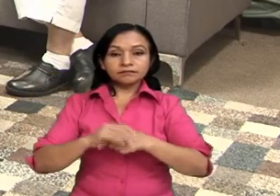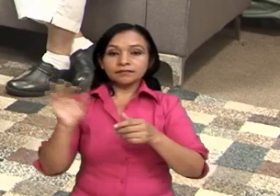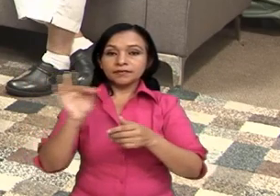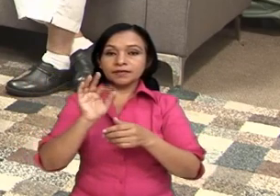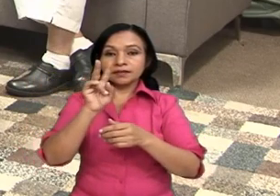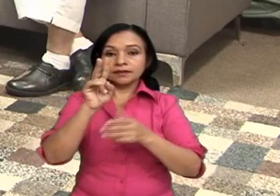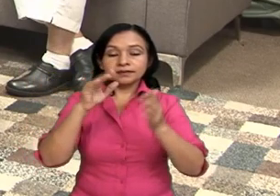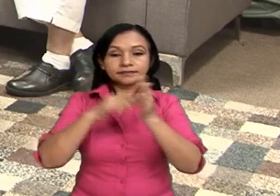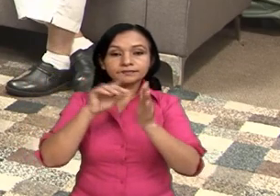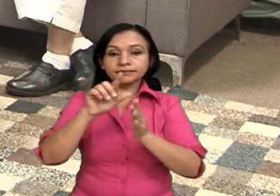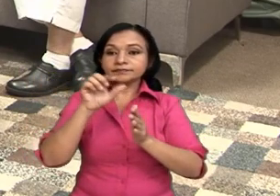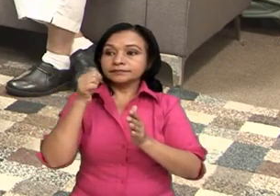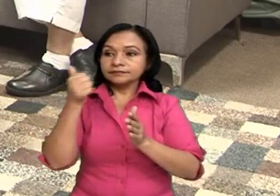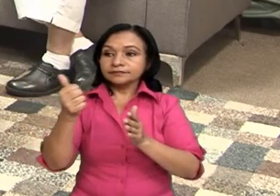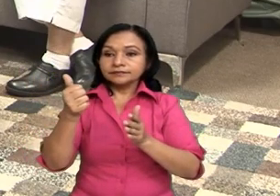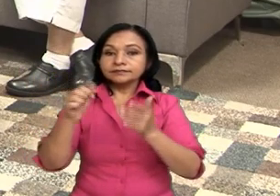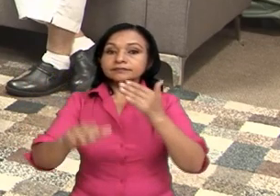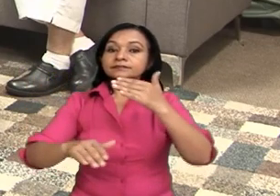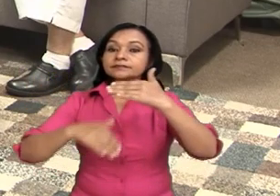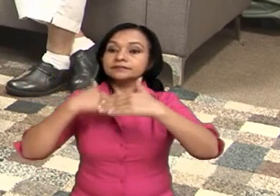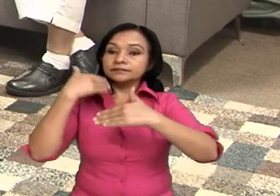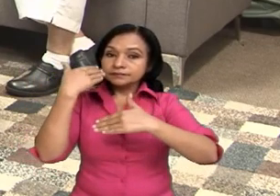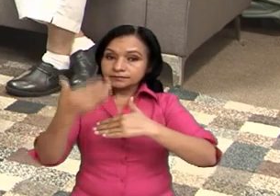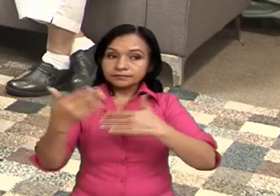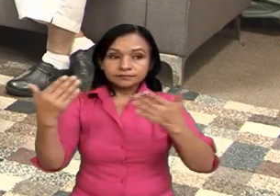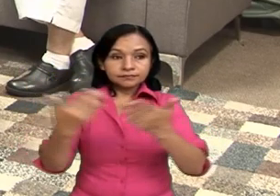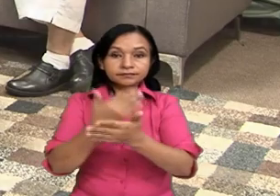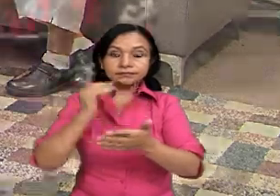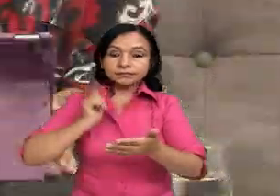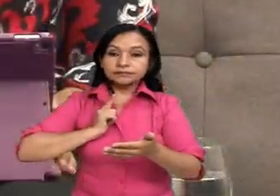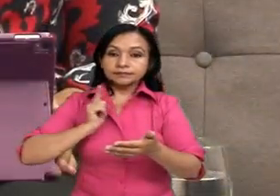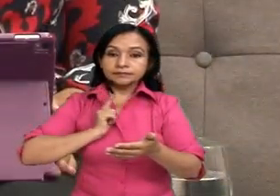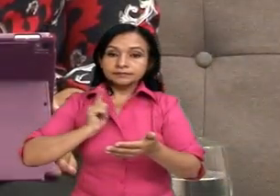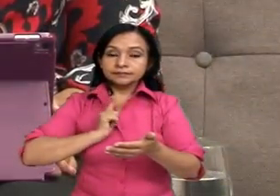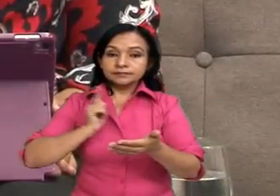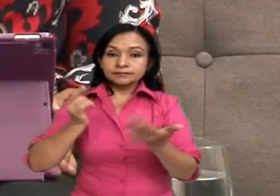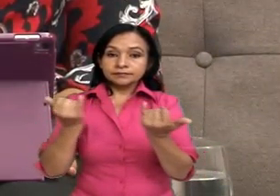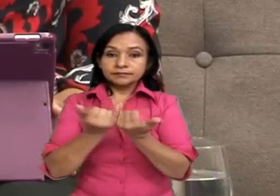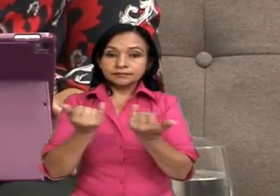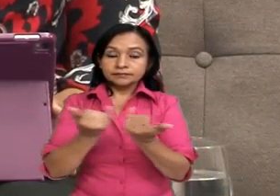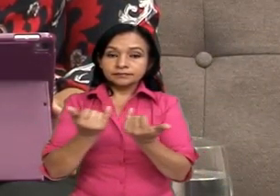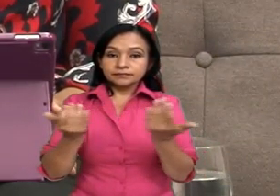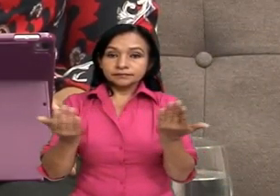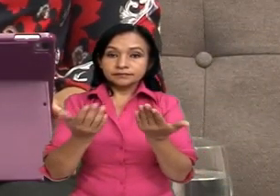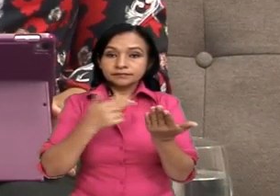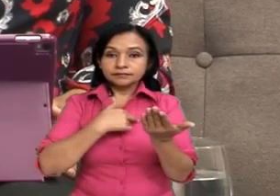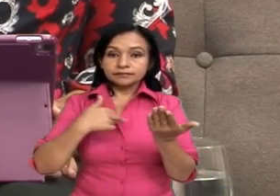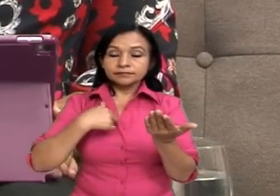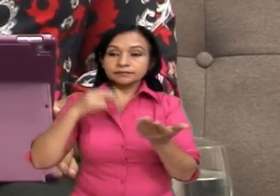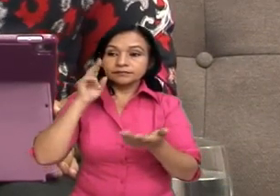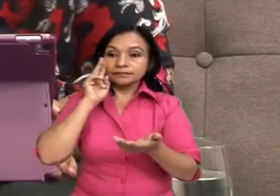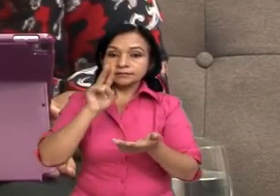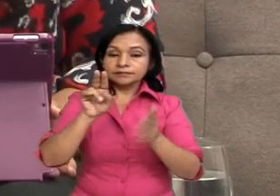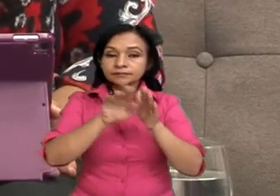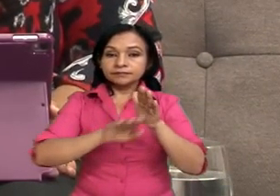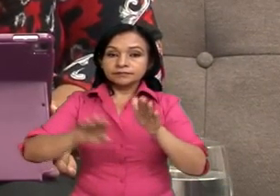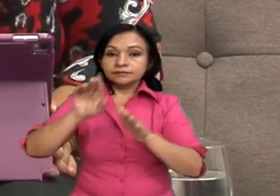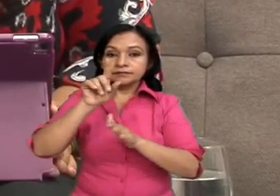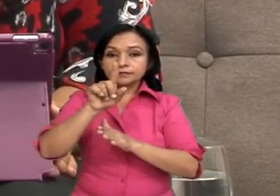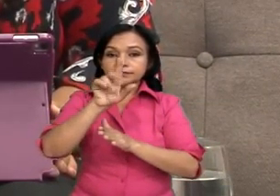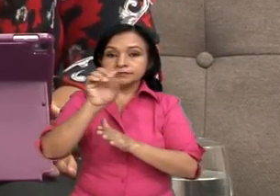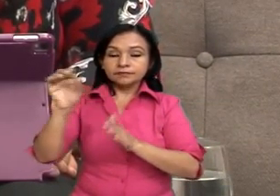en 2016. Entonces, a esta altura, que nosotros estemos todavía visibilizando más de 100 millones